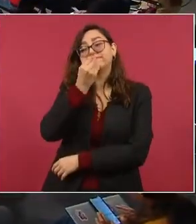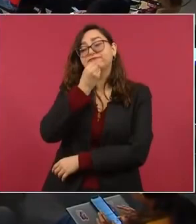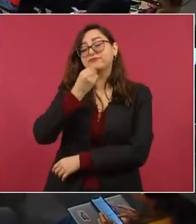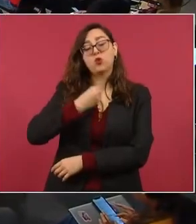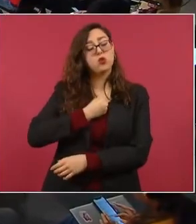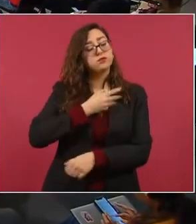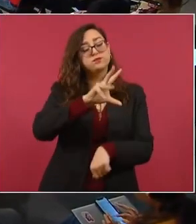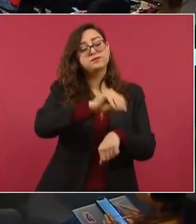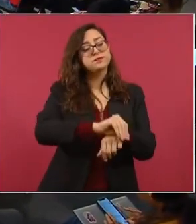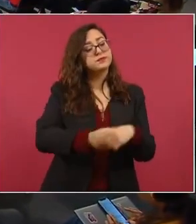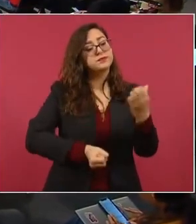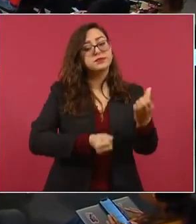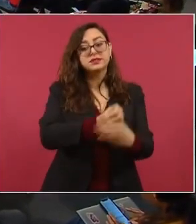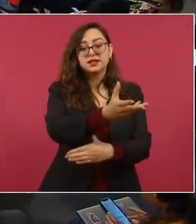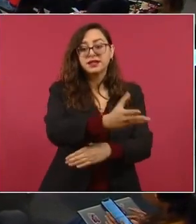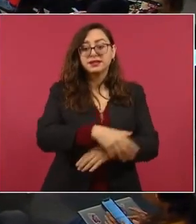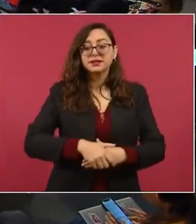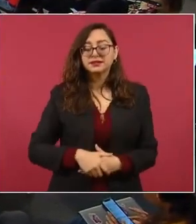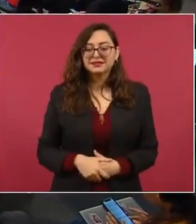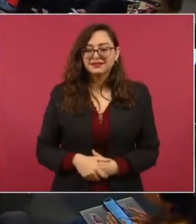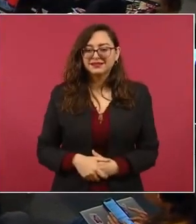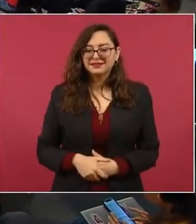que sabe